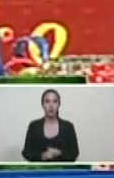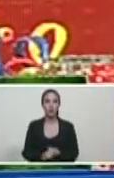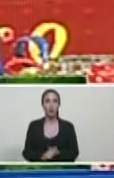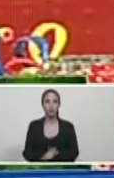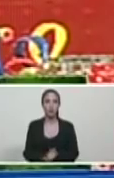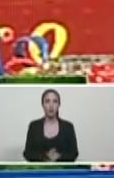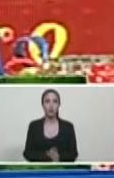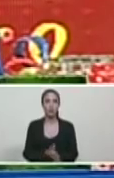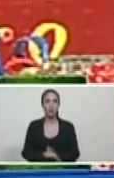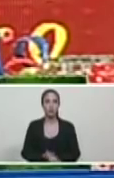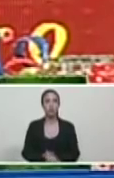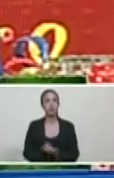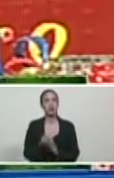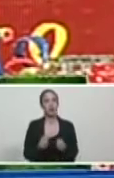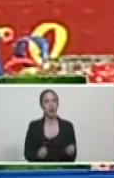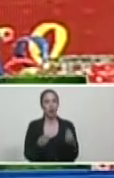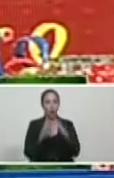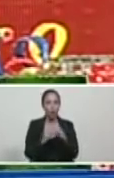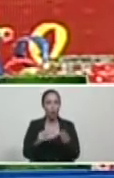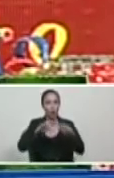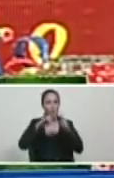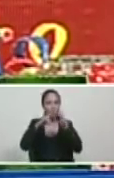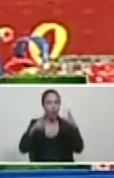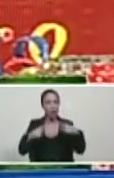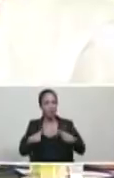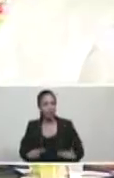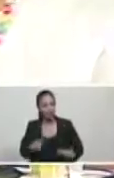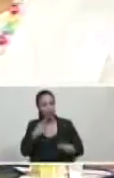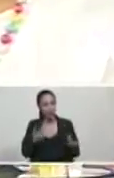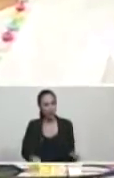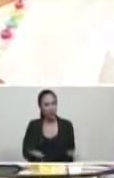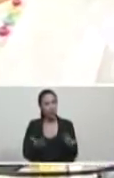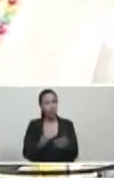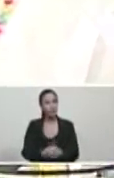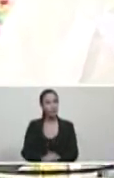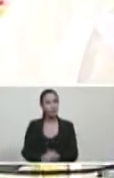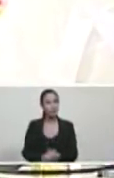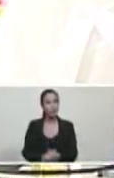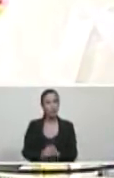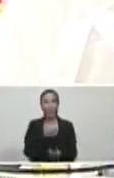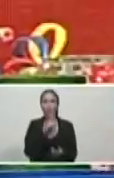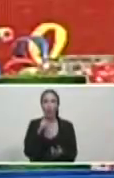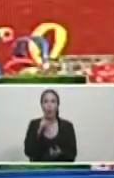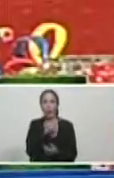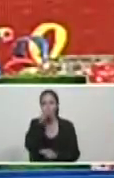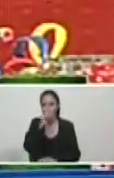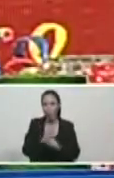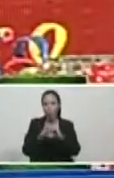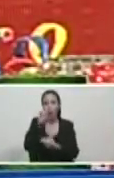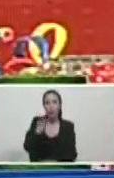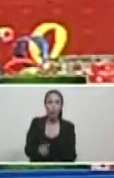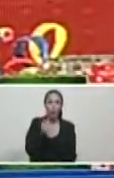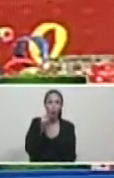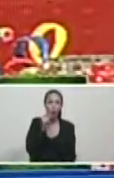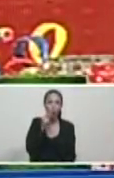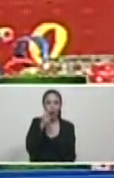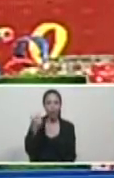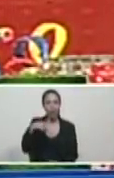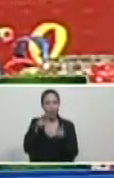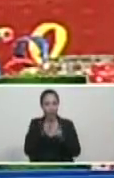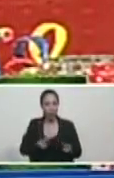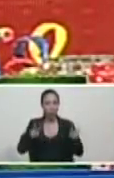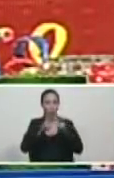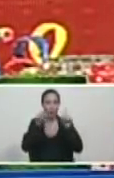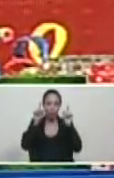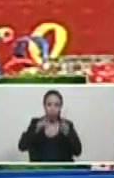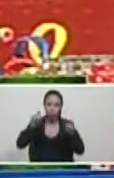vicepresidenta, la Cátedra por la Paz y la Vida Juan Vives Zuria, en homenaje a este gran hombre que sembró valores